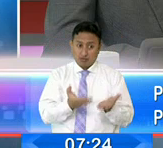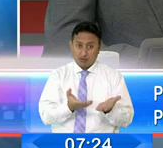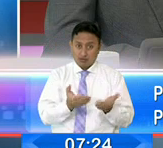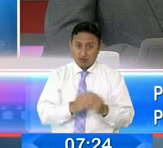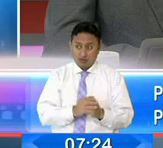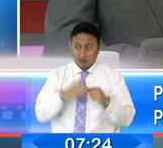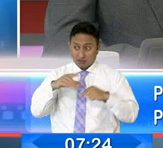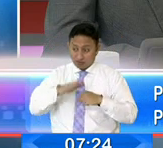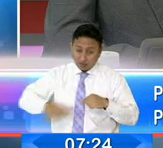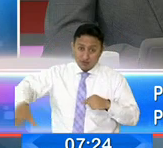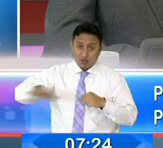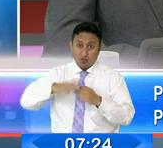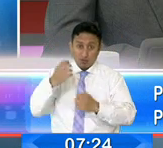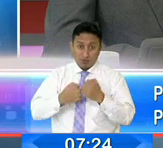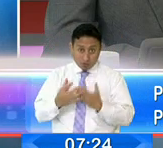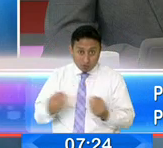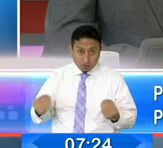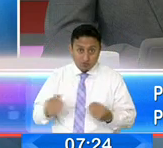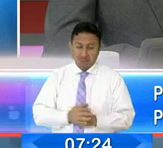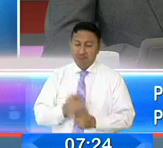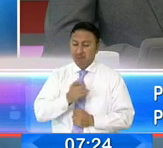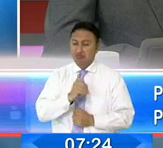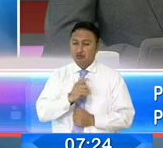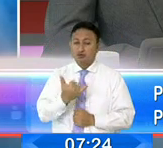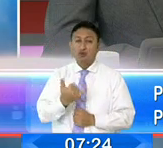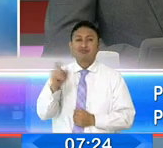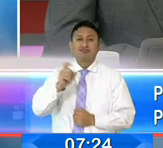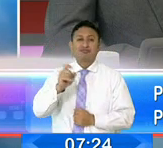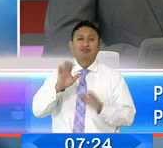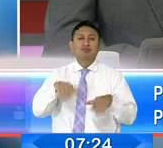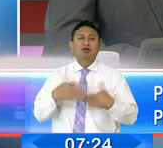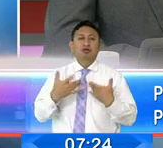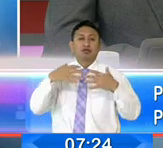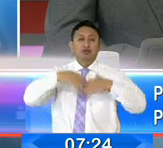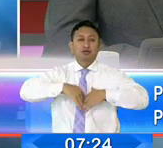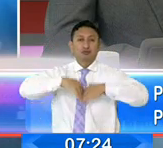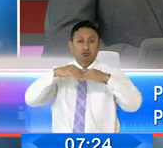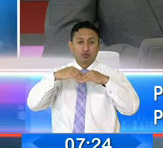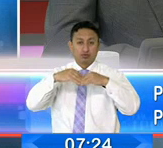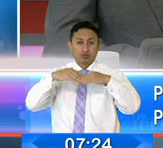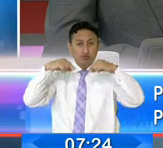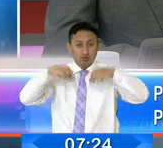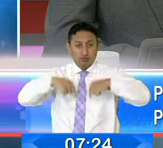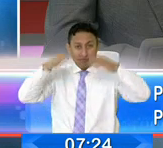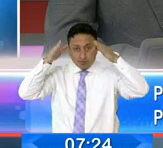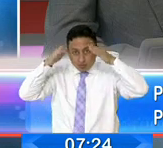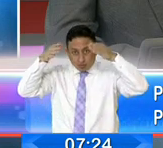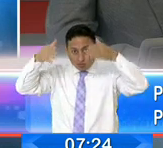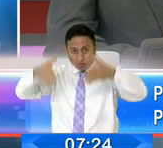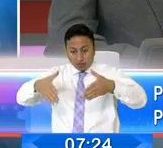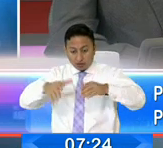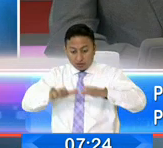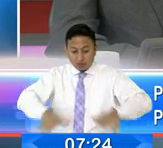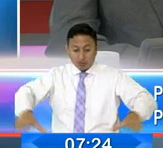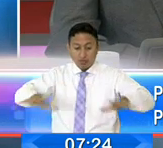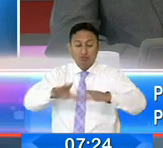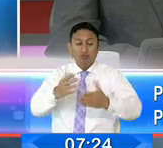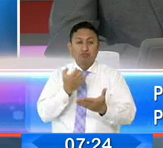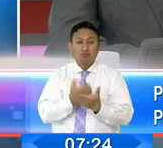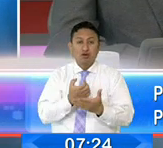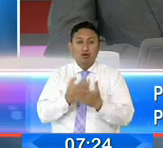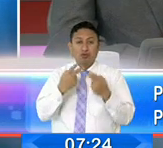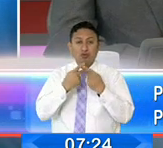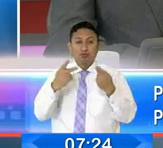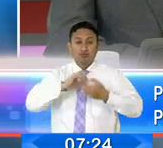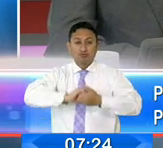vamos a solucionar el problema. Lo que requerimos es entonces una reactivación que se enfoque al sector de la economía popular